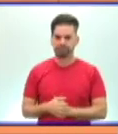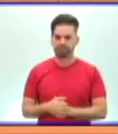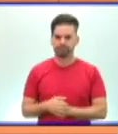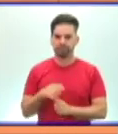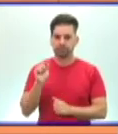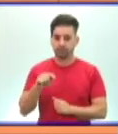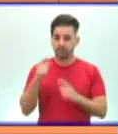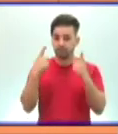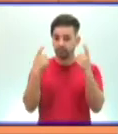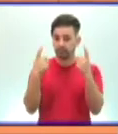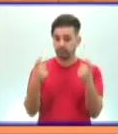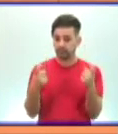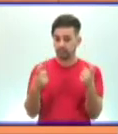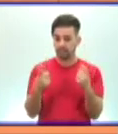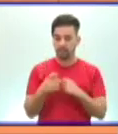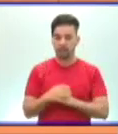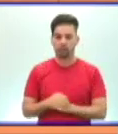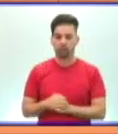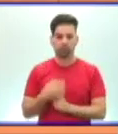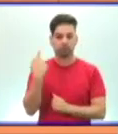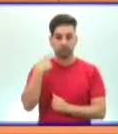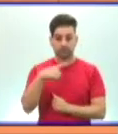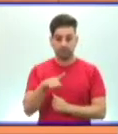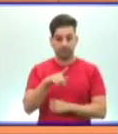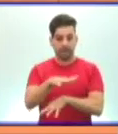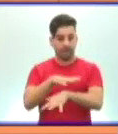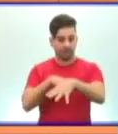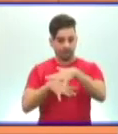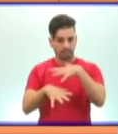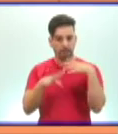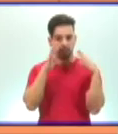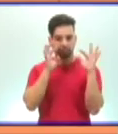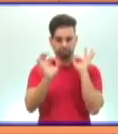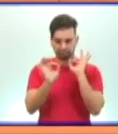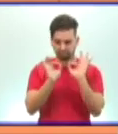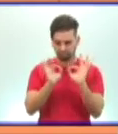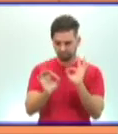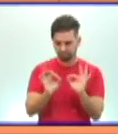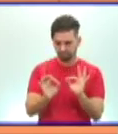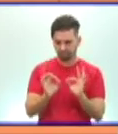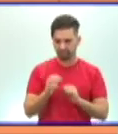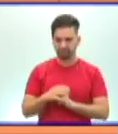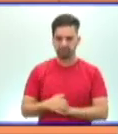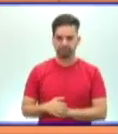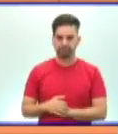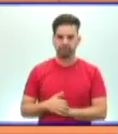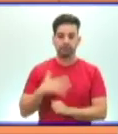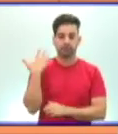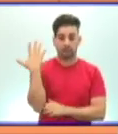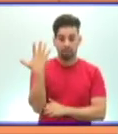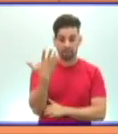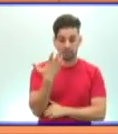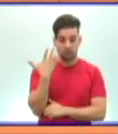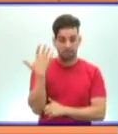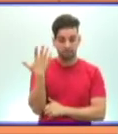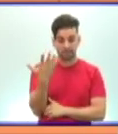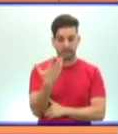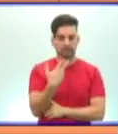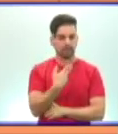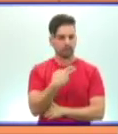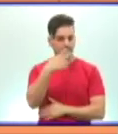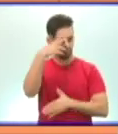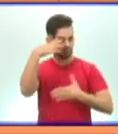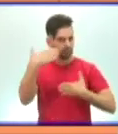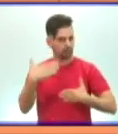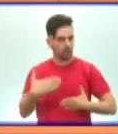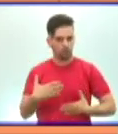esté también en un óptimo estado de salud la salud animal y así conservaremos un medio ambiente más saludable.